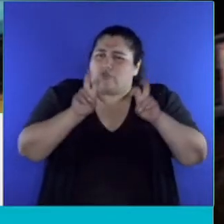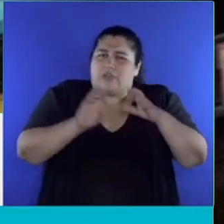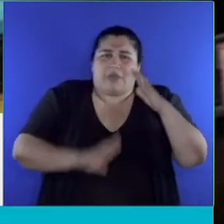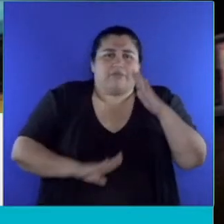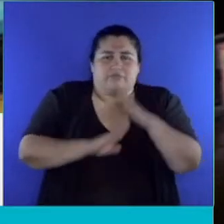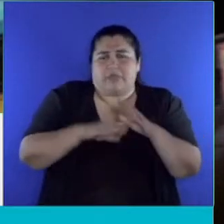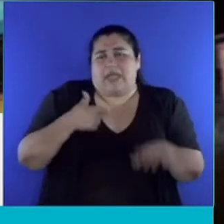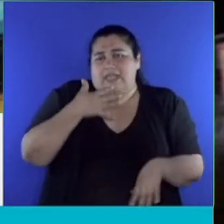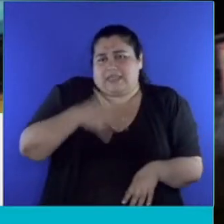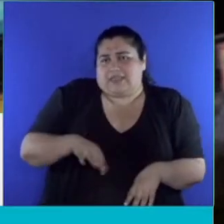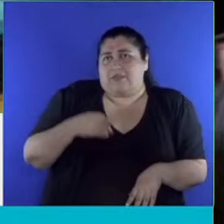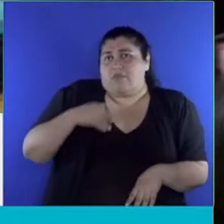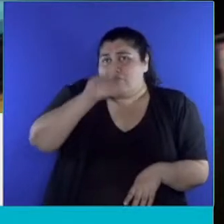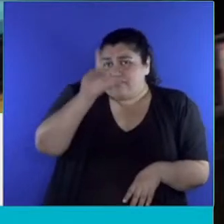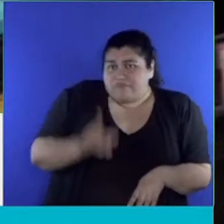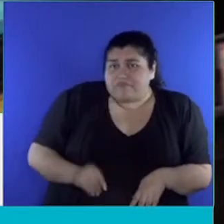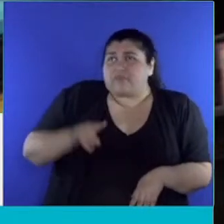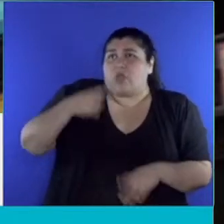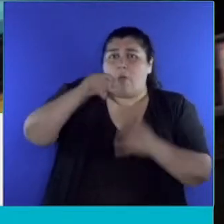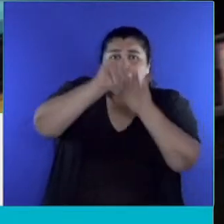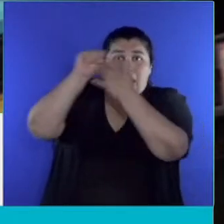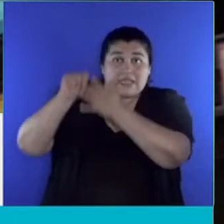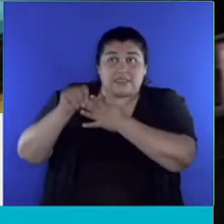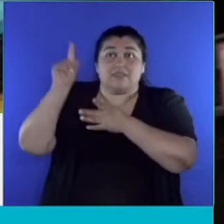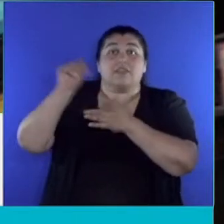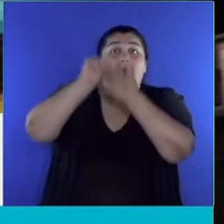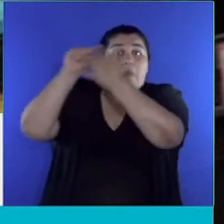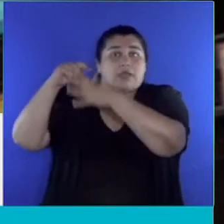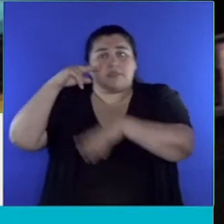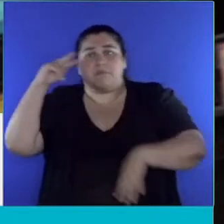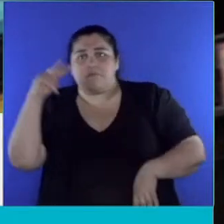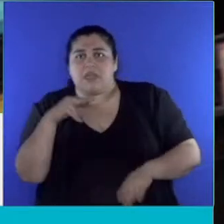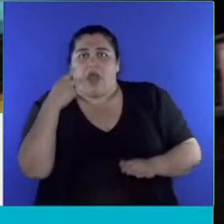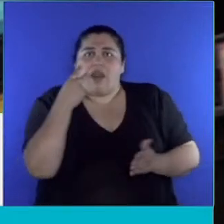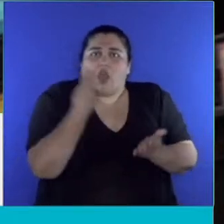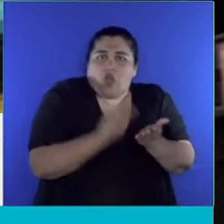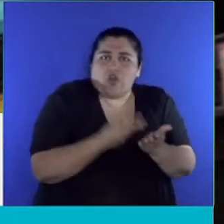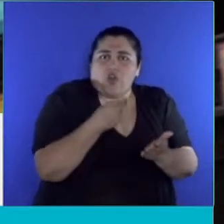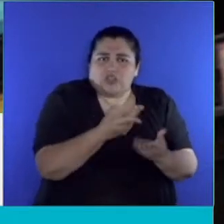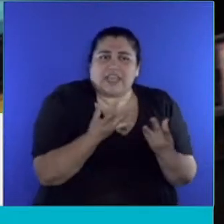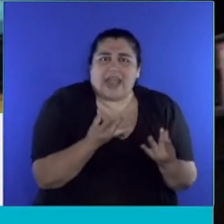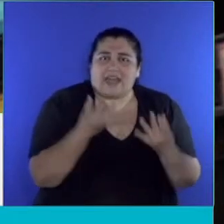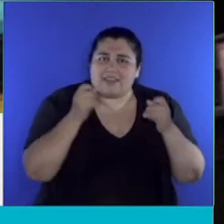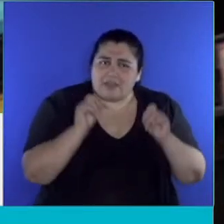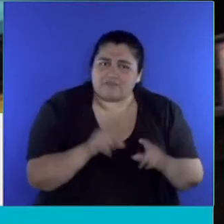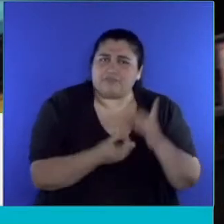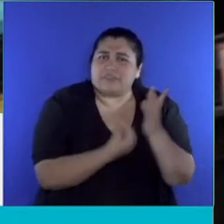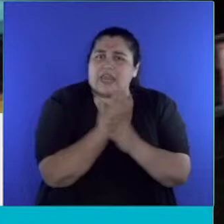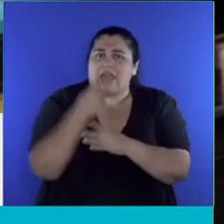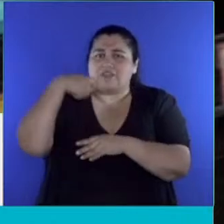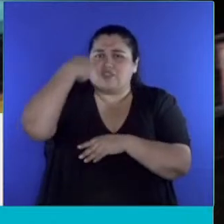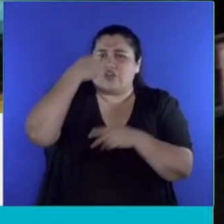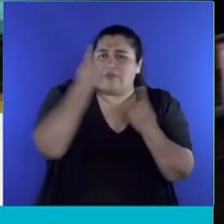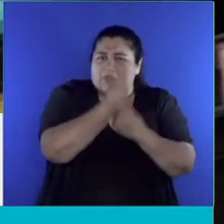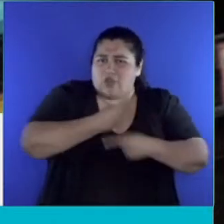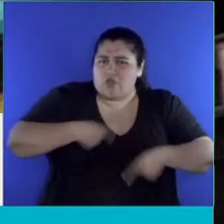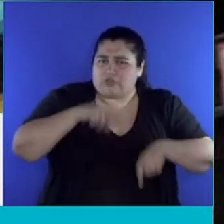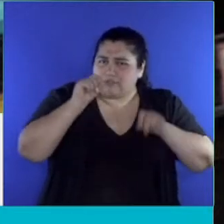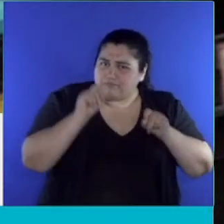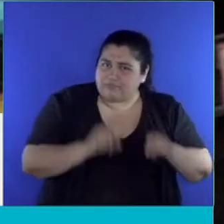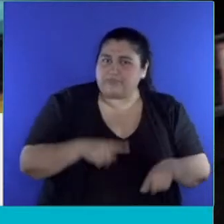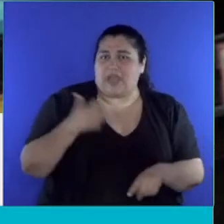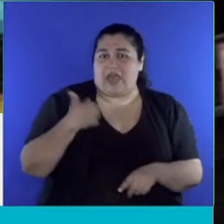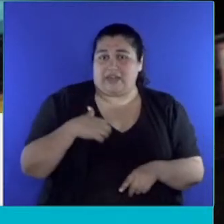recién, a nivel internacional es reconocida por la calidad de sus creaciones audiovisuales,